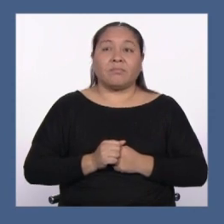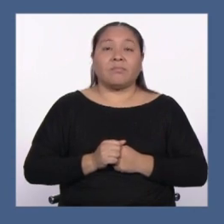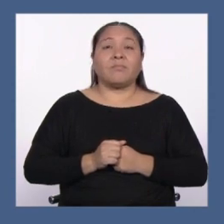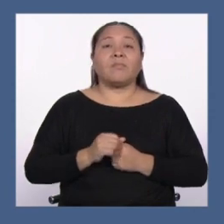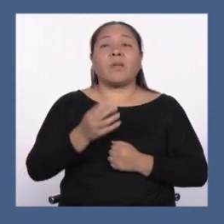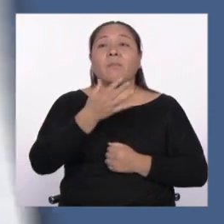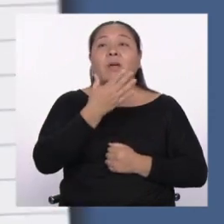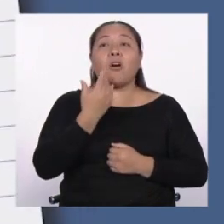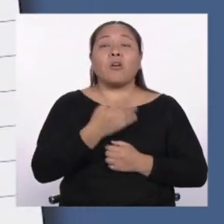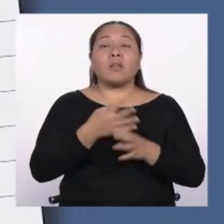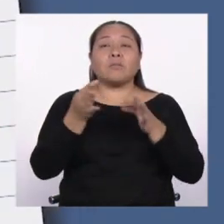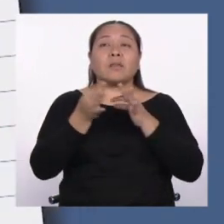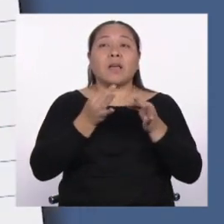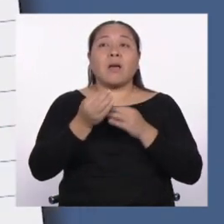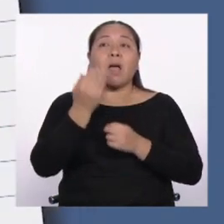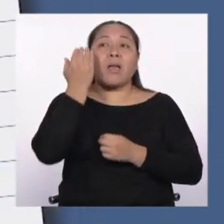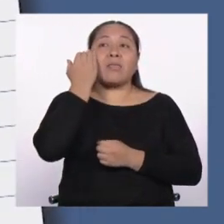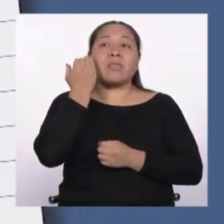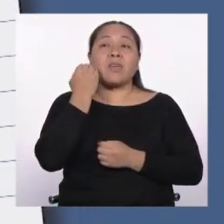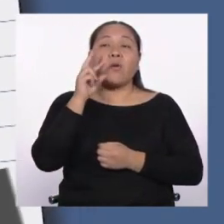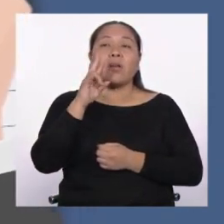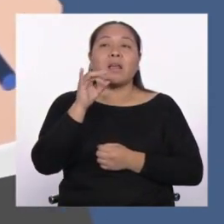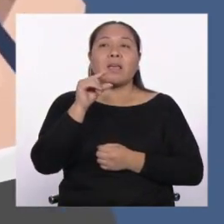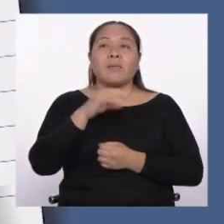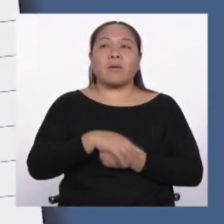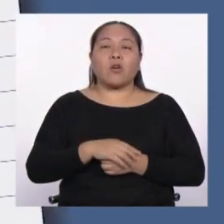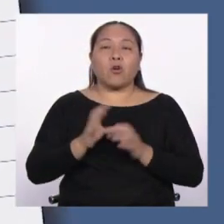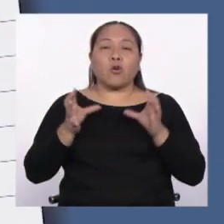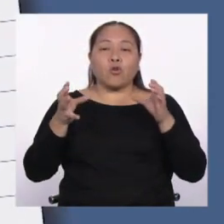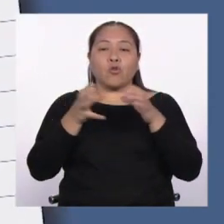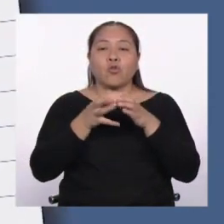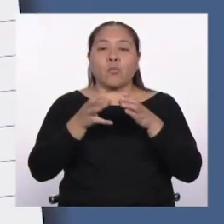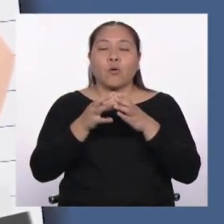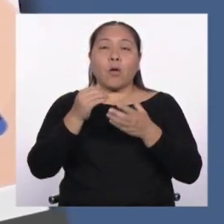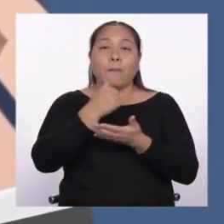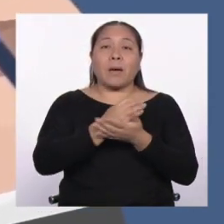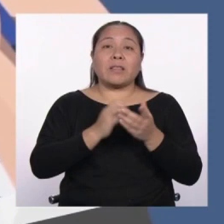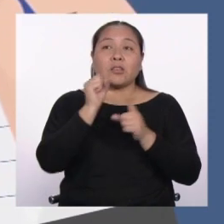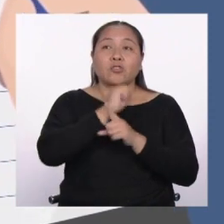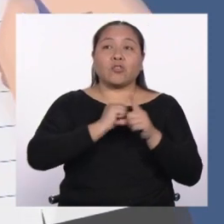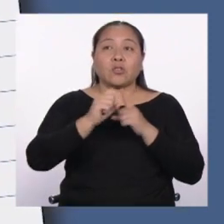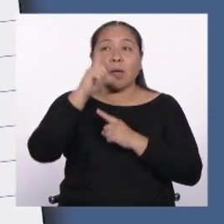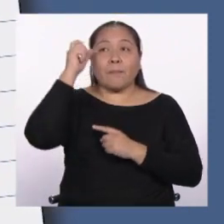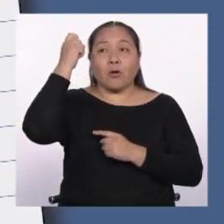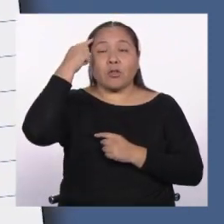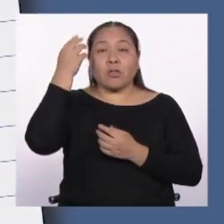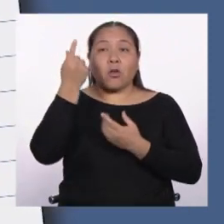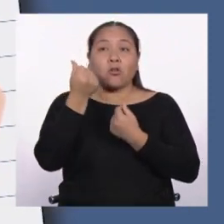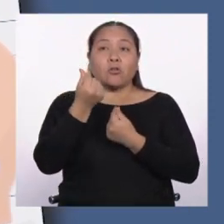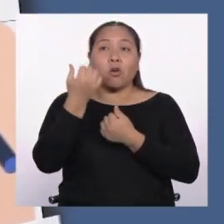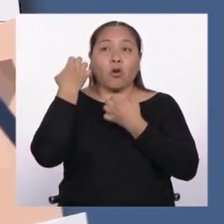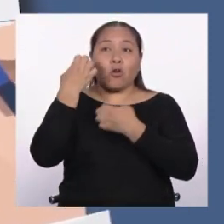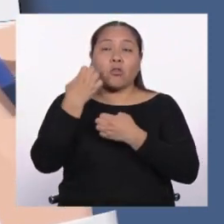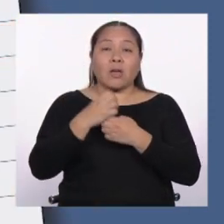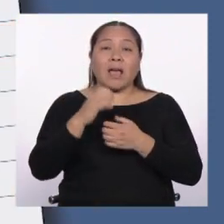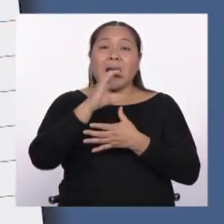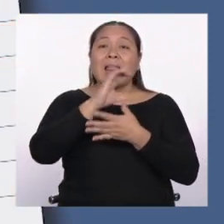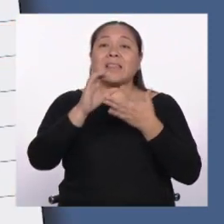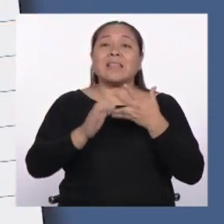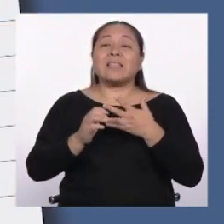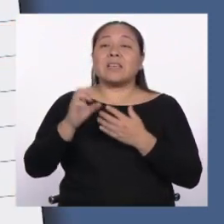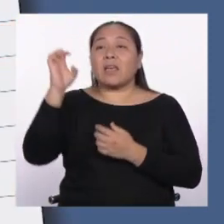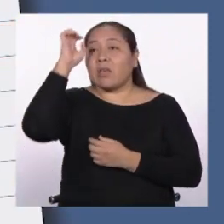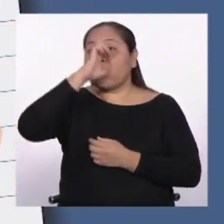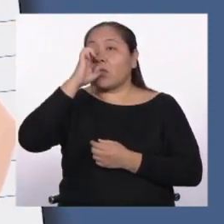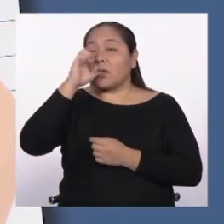antiguo régimen. Esto se define como un conjunto de aspectos sociales, políticos y económicos que caracterizaron a Europa entre el siglo